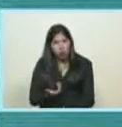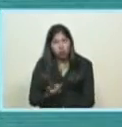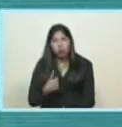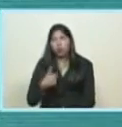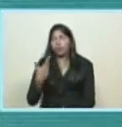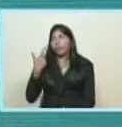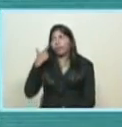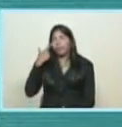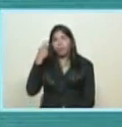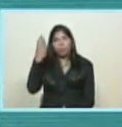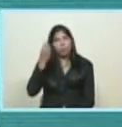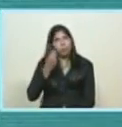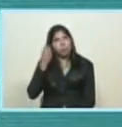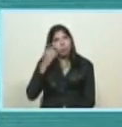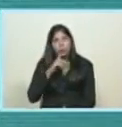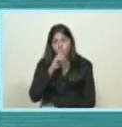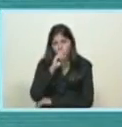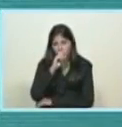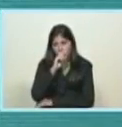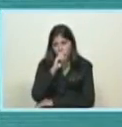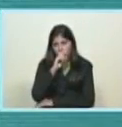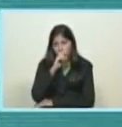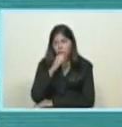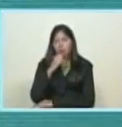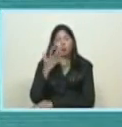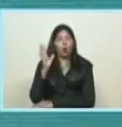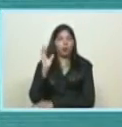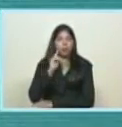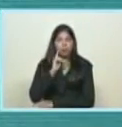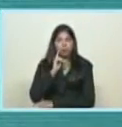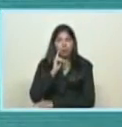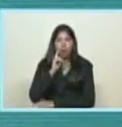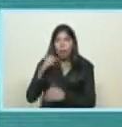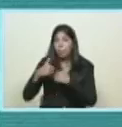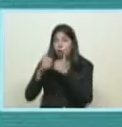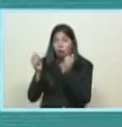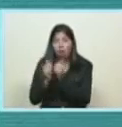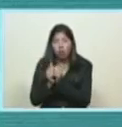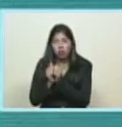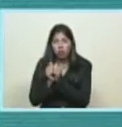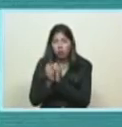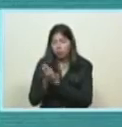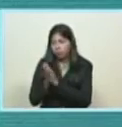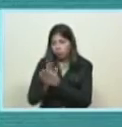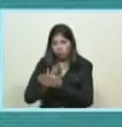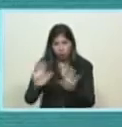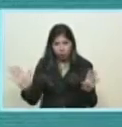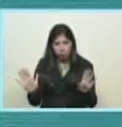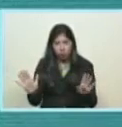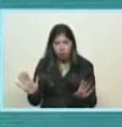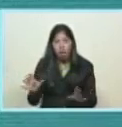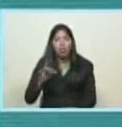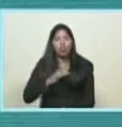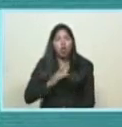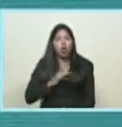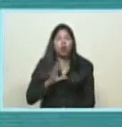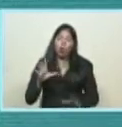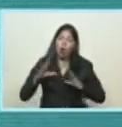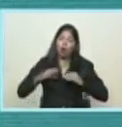bueno, la violencia la derrotaremos, el dolor lo asimilaremos y lo